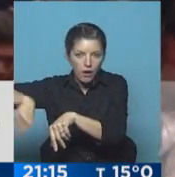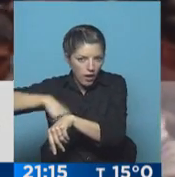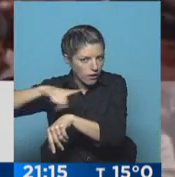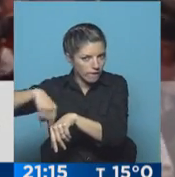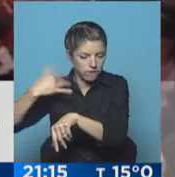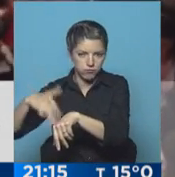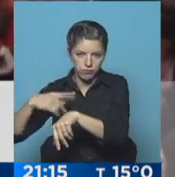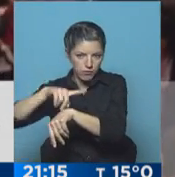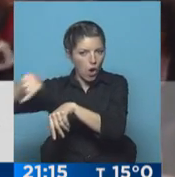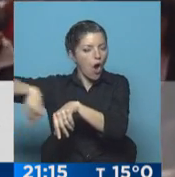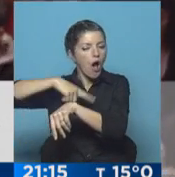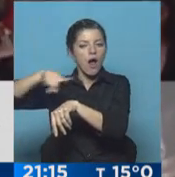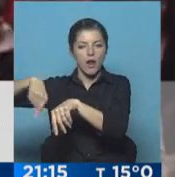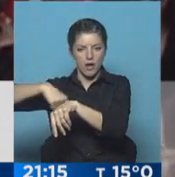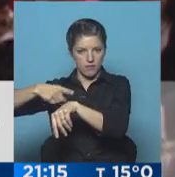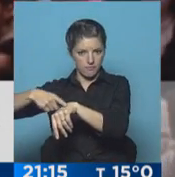Horas y horas.